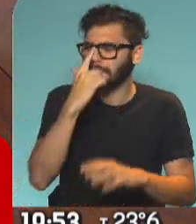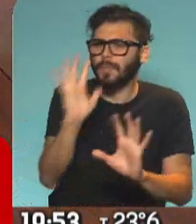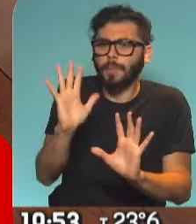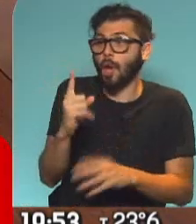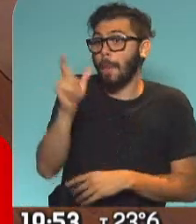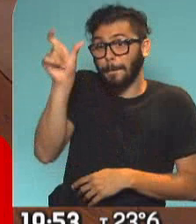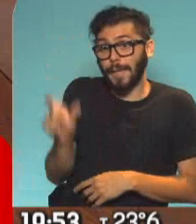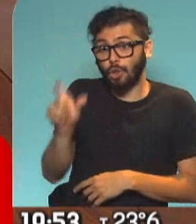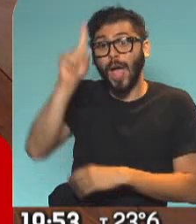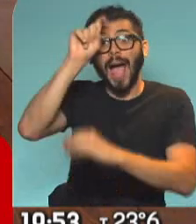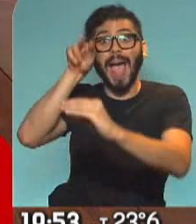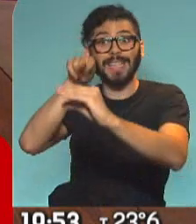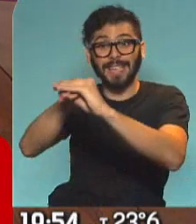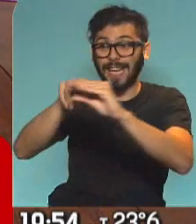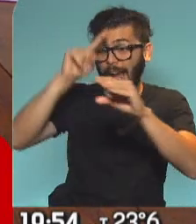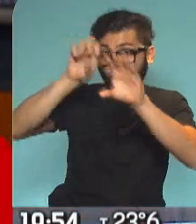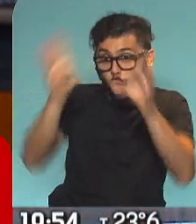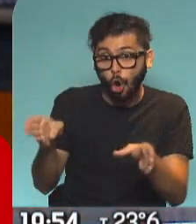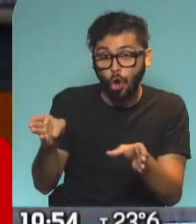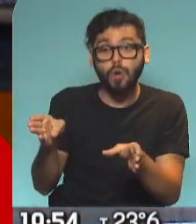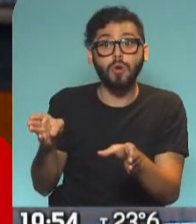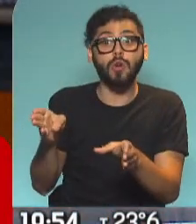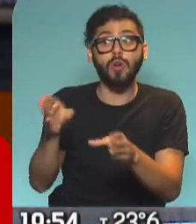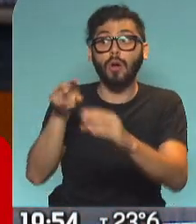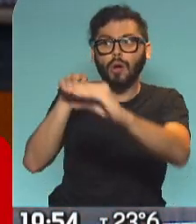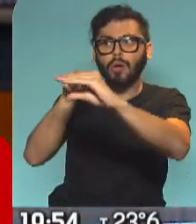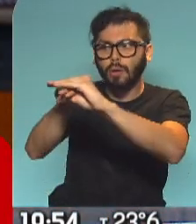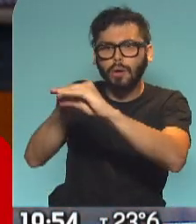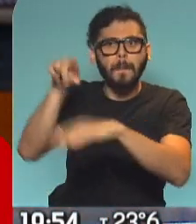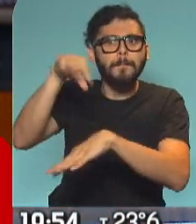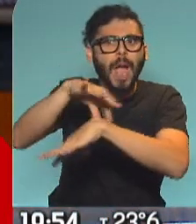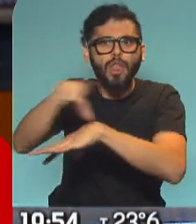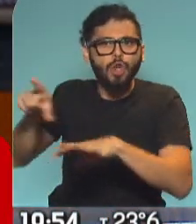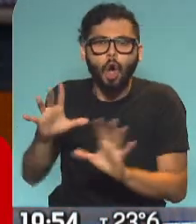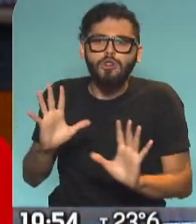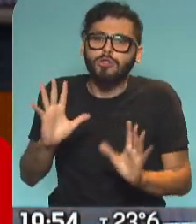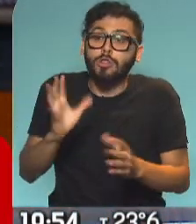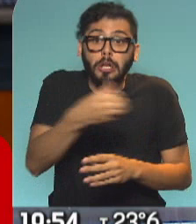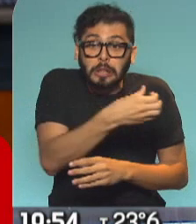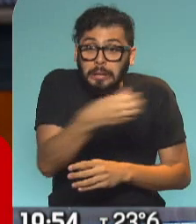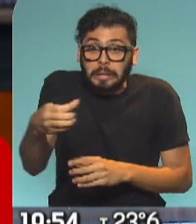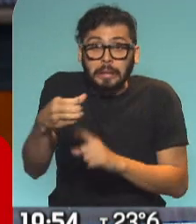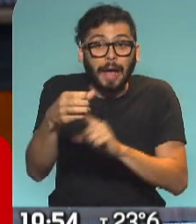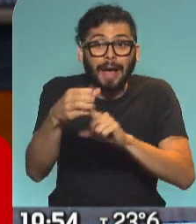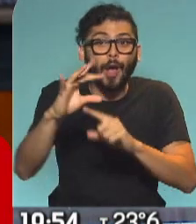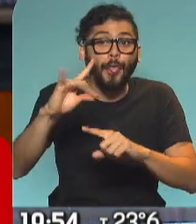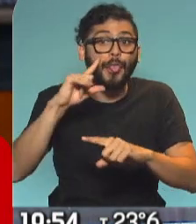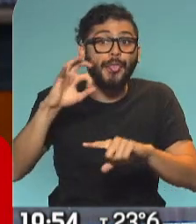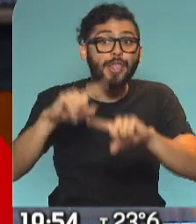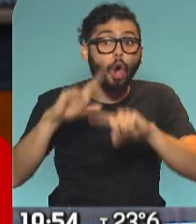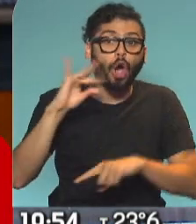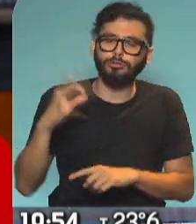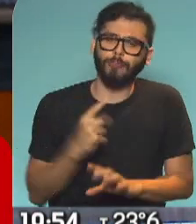internado en una clínica, y en esa clínica se negaban a suministrarle el suministro el dióxido de cloro. Entonces, para eso